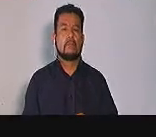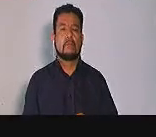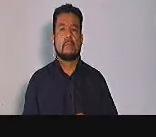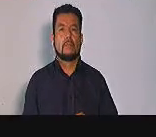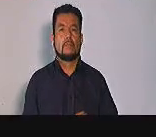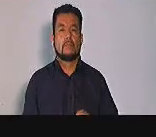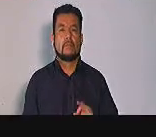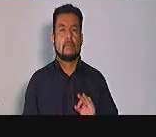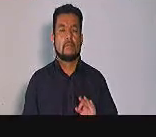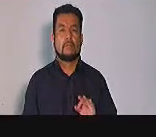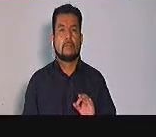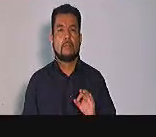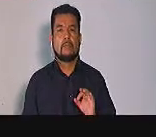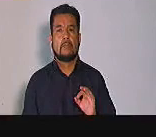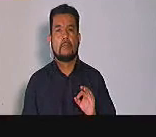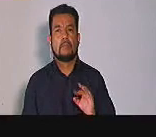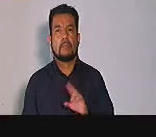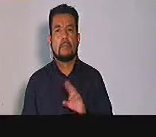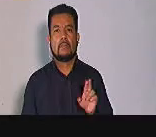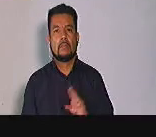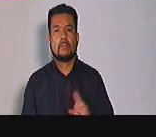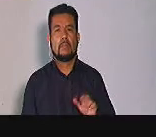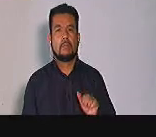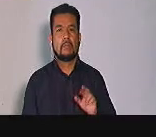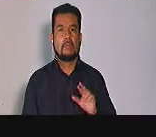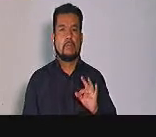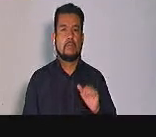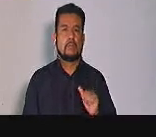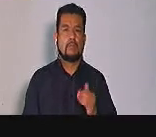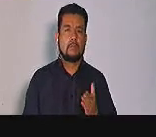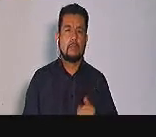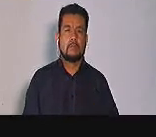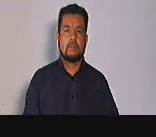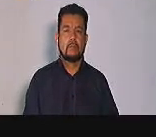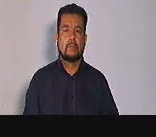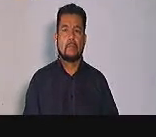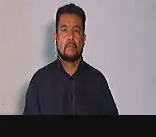Copiado, concejal Ferney. Barón vota sí. Sarta López Ricardo Bus.